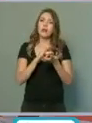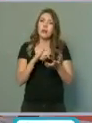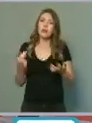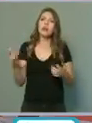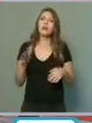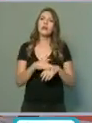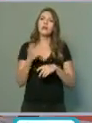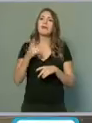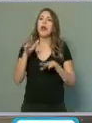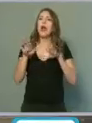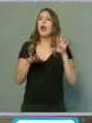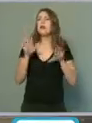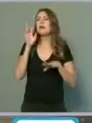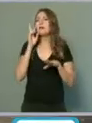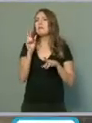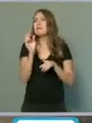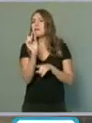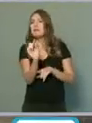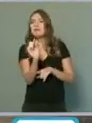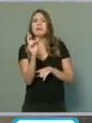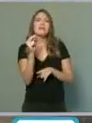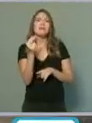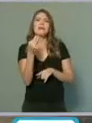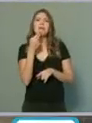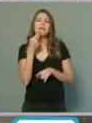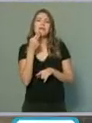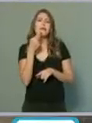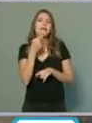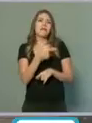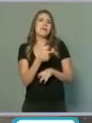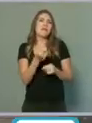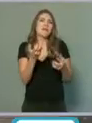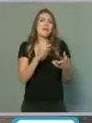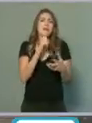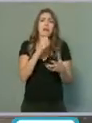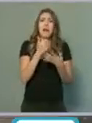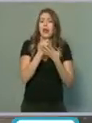tan diminutos que no pensamos cuál es el impacto que tiene